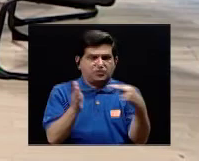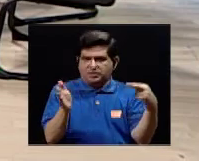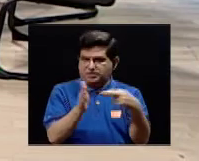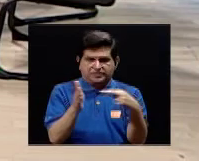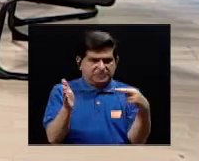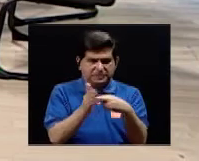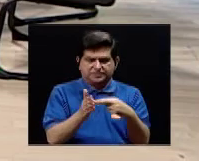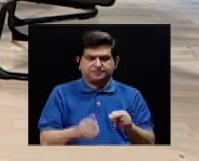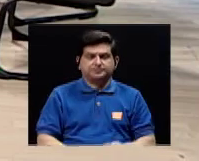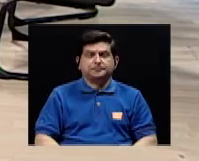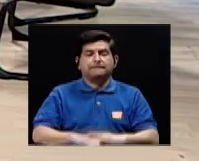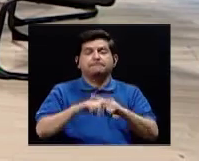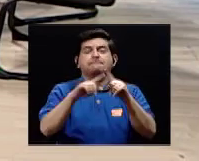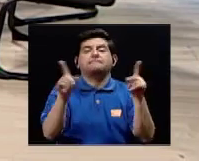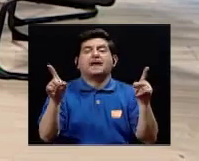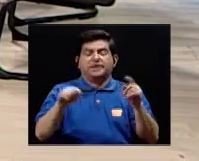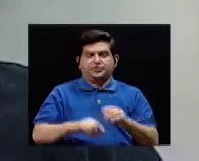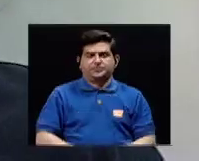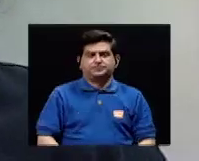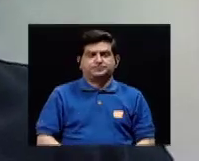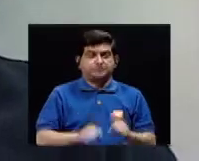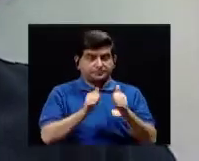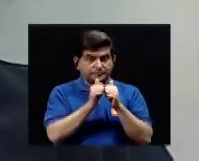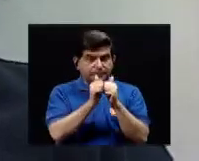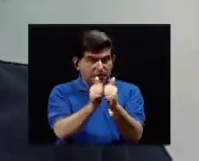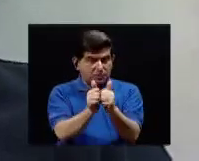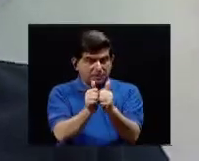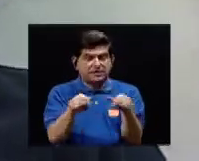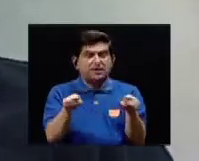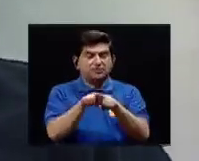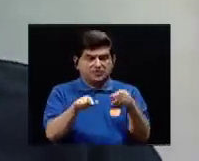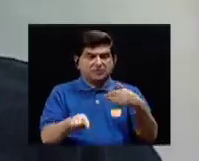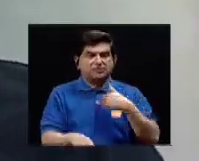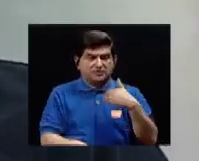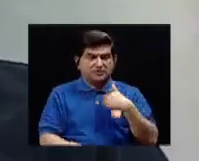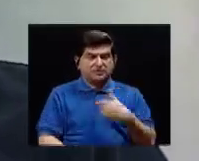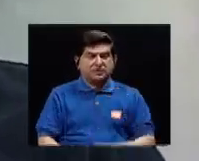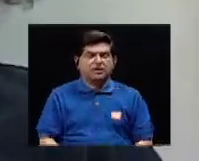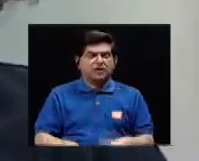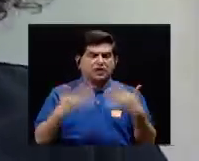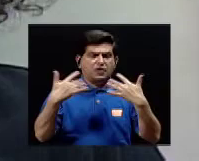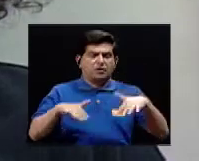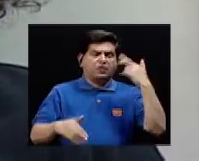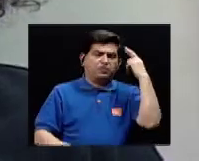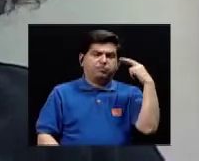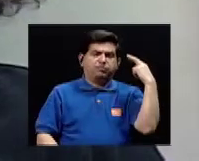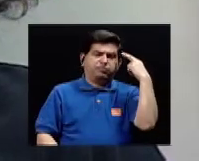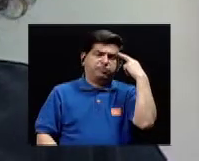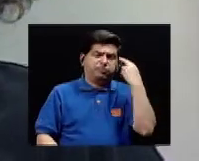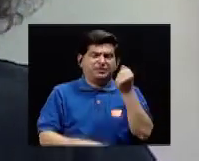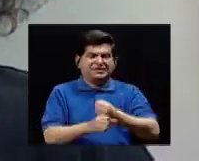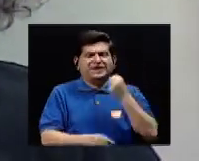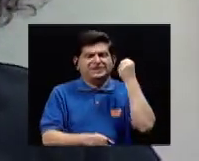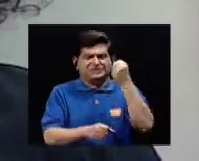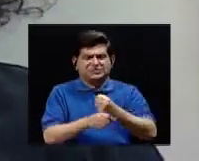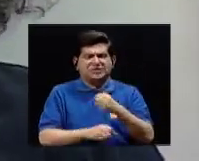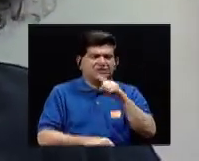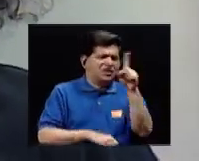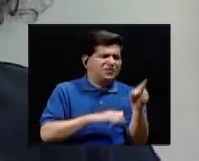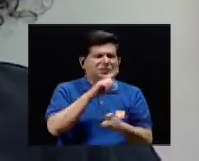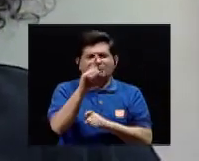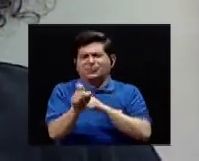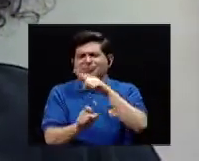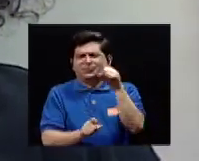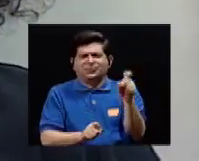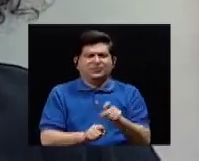irrepetible. Pero acompañado con eso hay una gran reflexión, es un trabajo que se